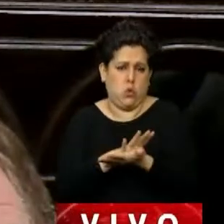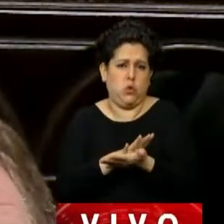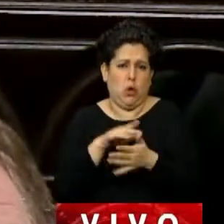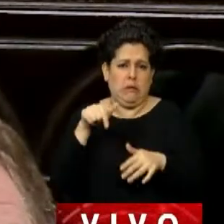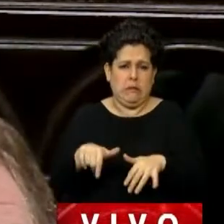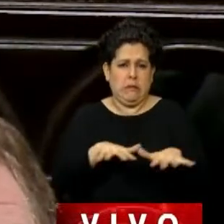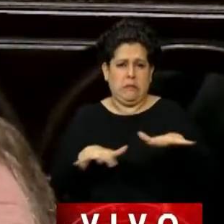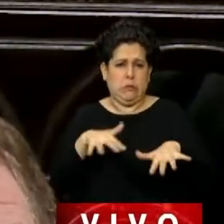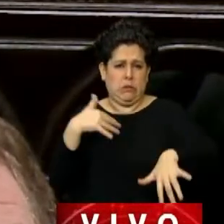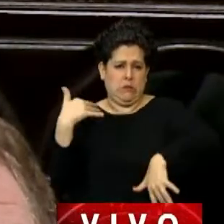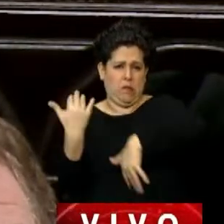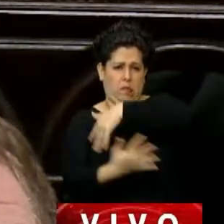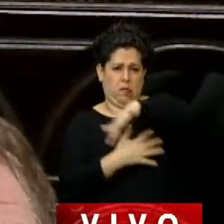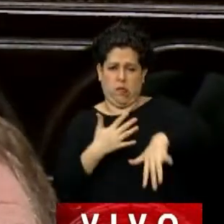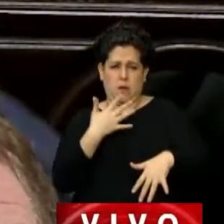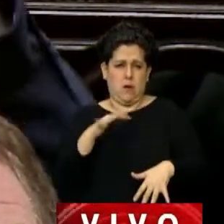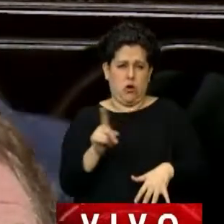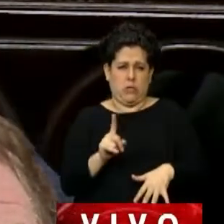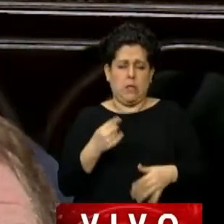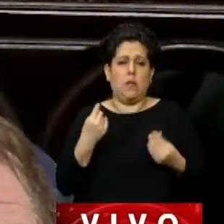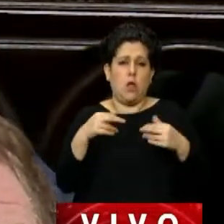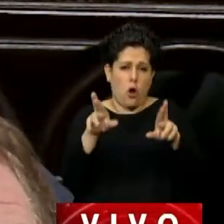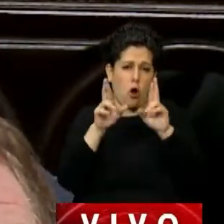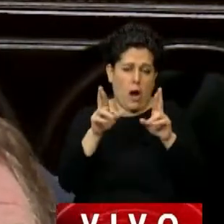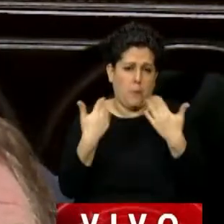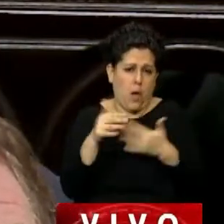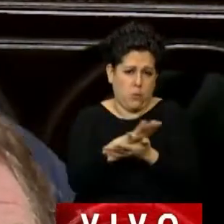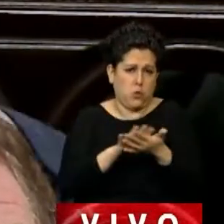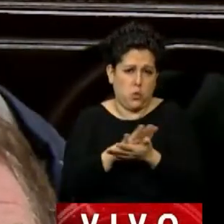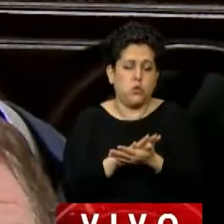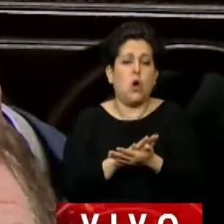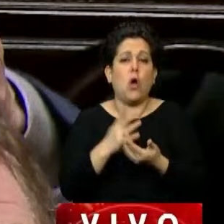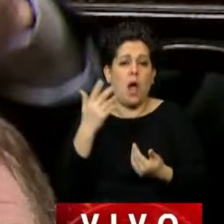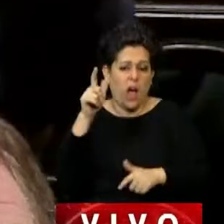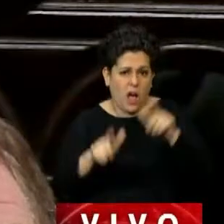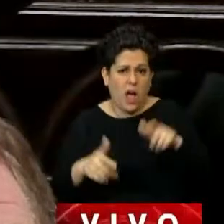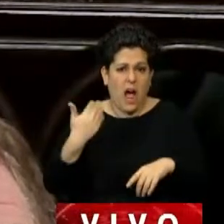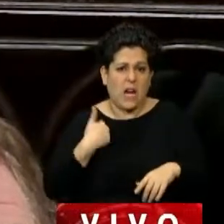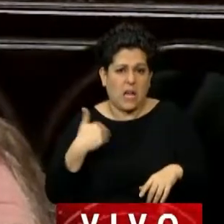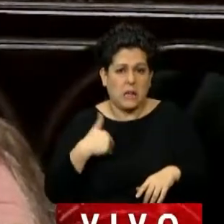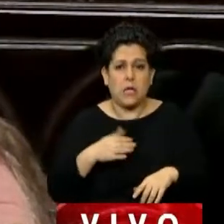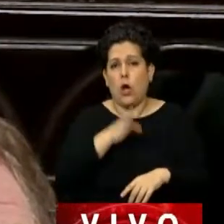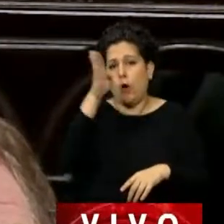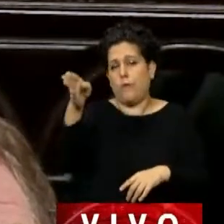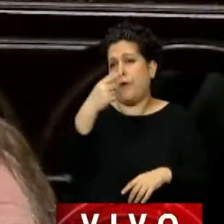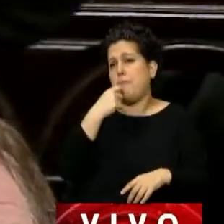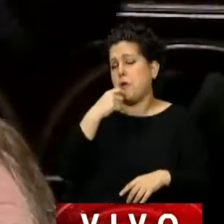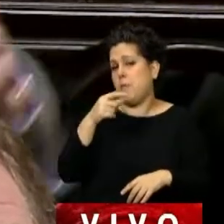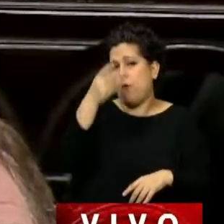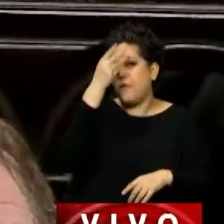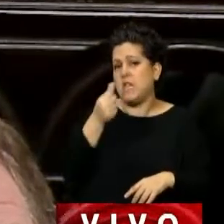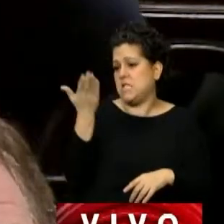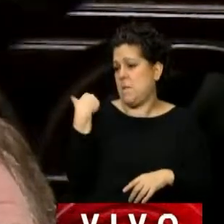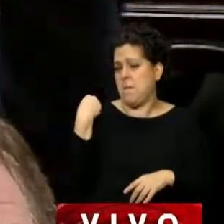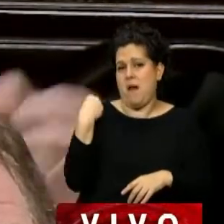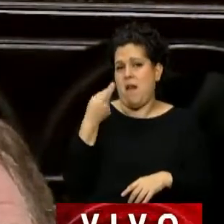ha generado. Estoy hablando de la que ya viven los argentinos, los que fueron a comprar una licuadora el fin de semana y